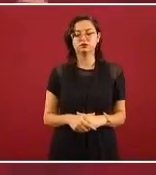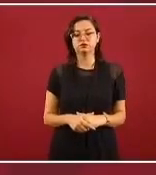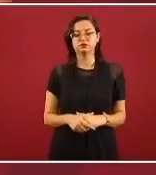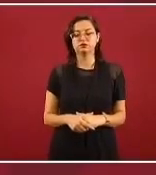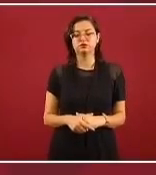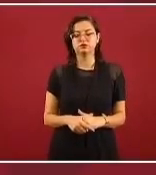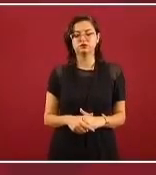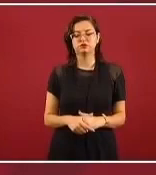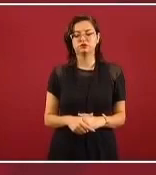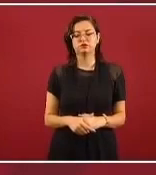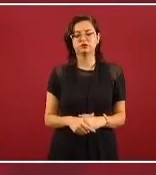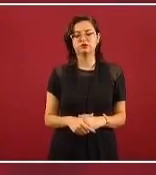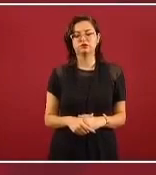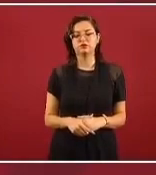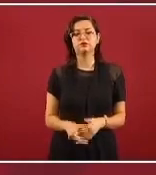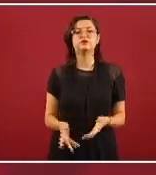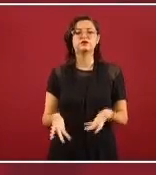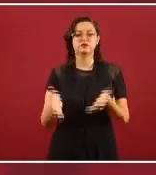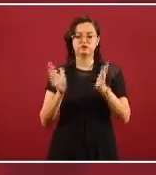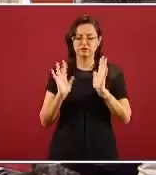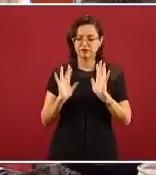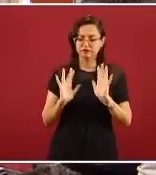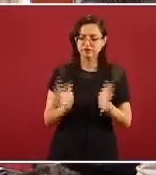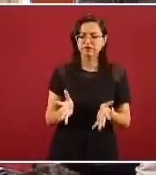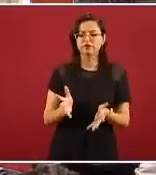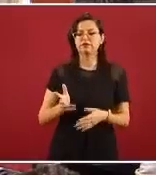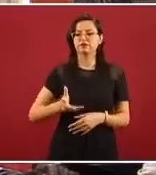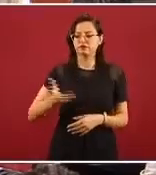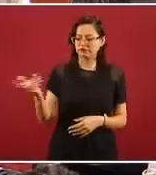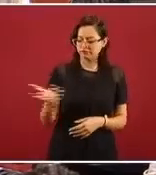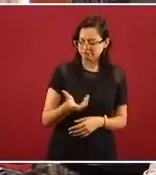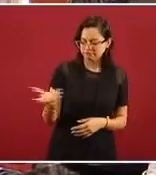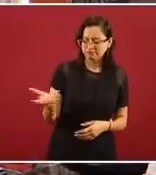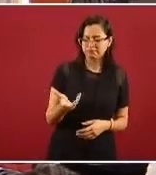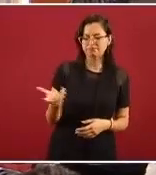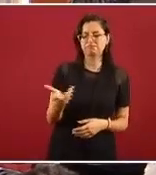iniciado varias acciones, las repito.